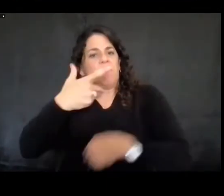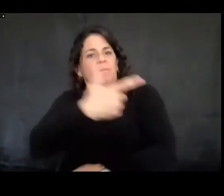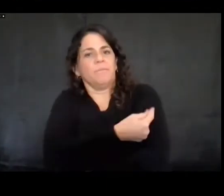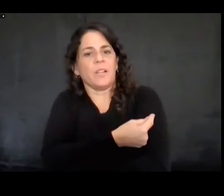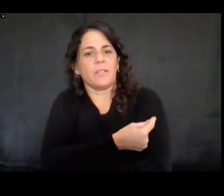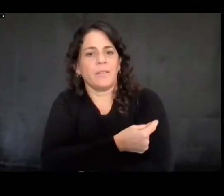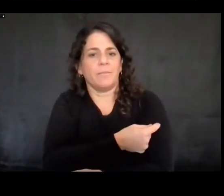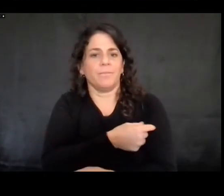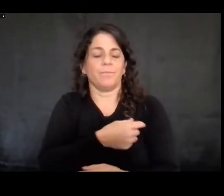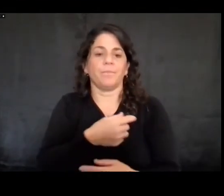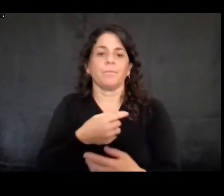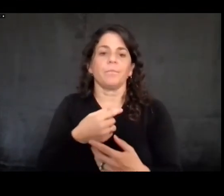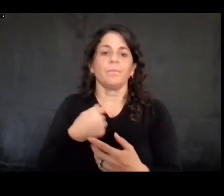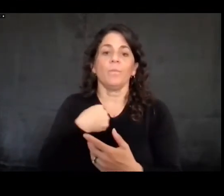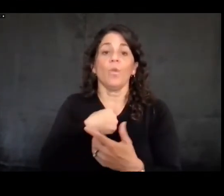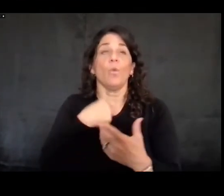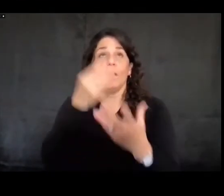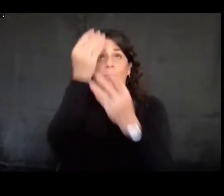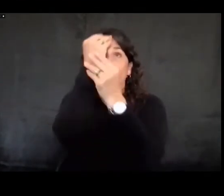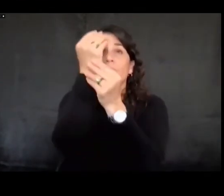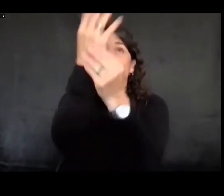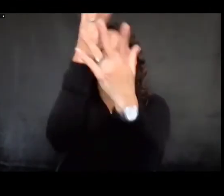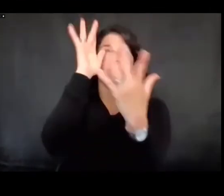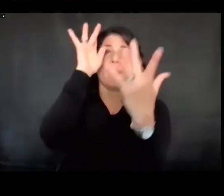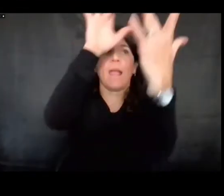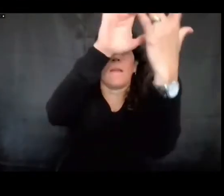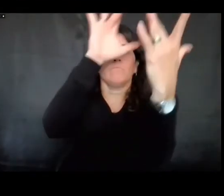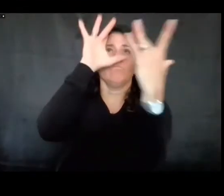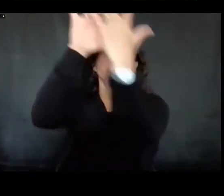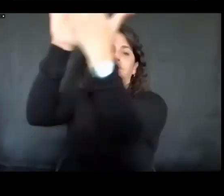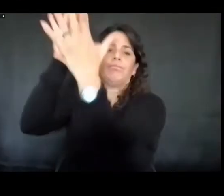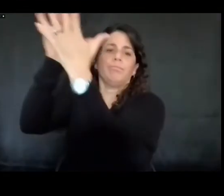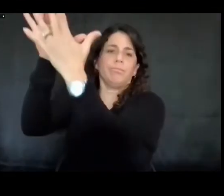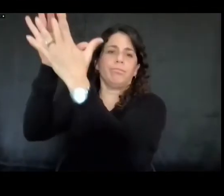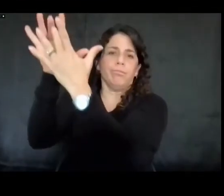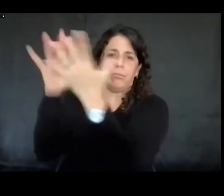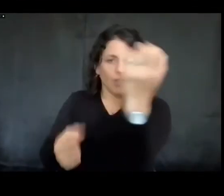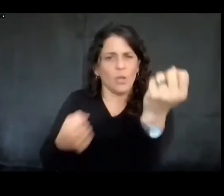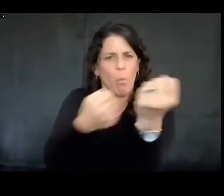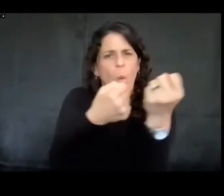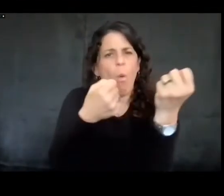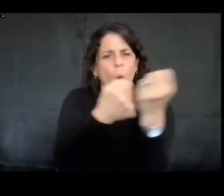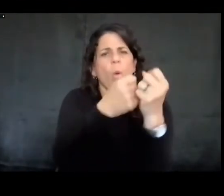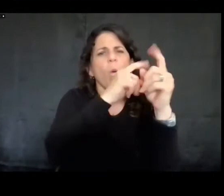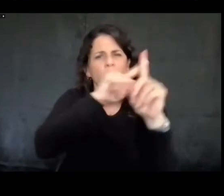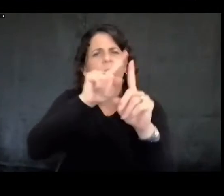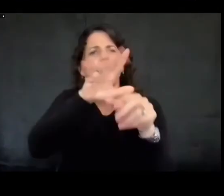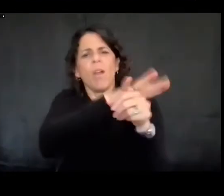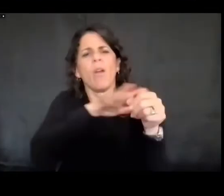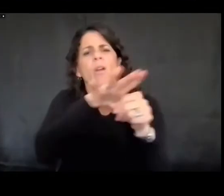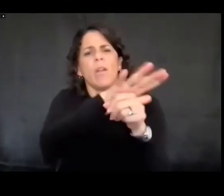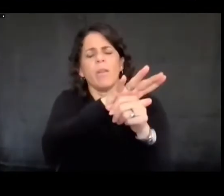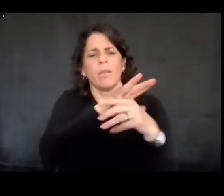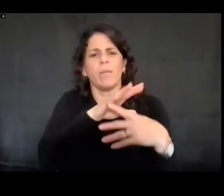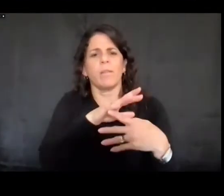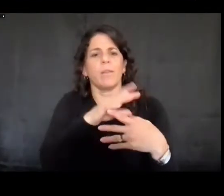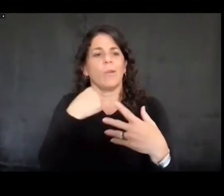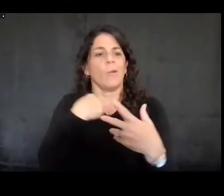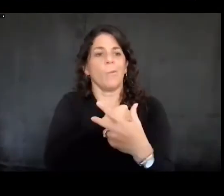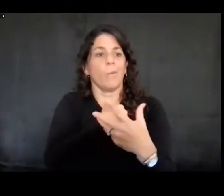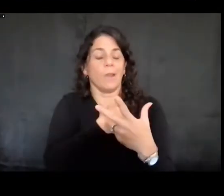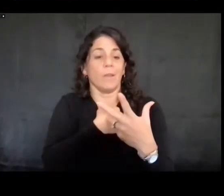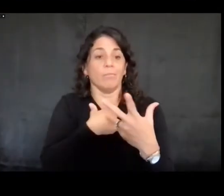hemos hemos puesto mucho esfuerzo para que la gente y guían los